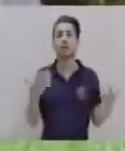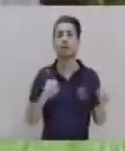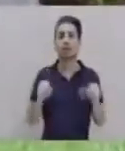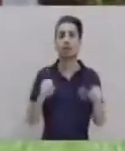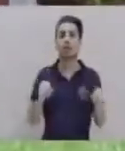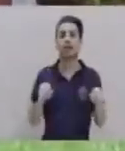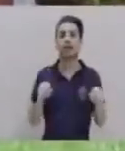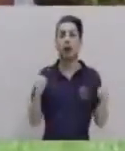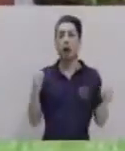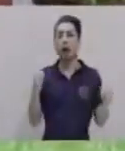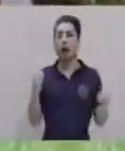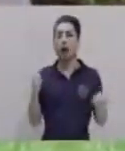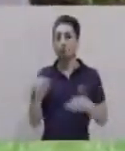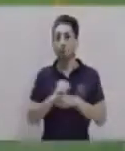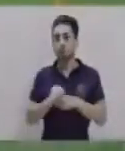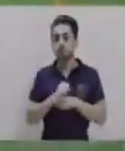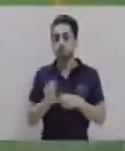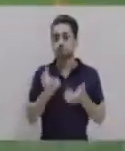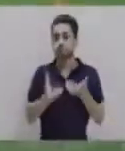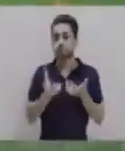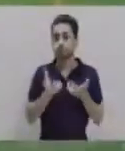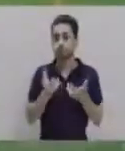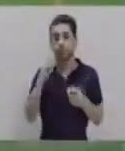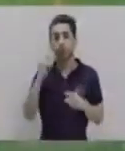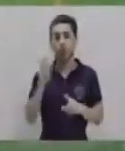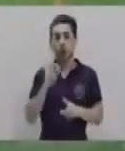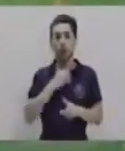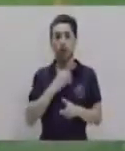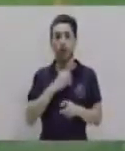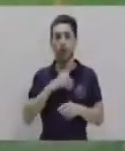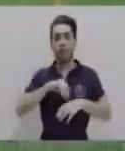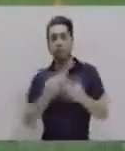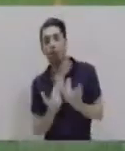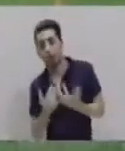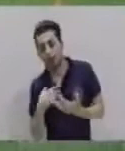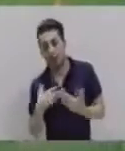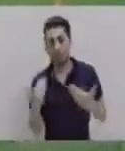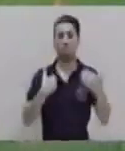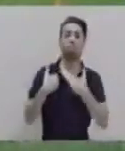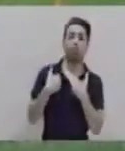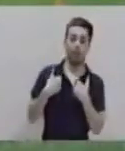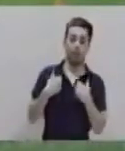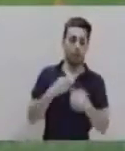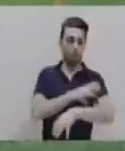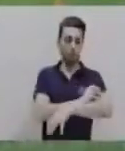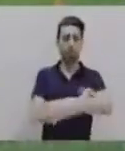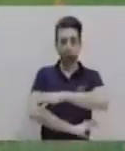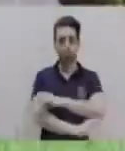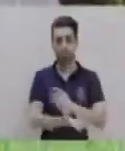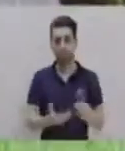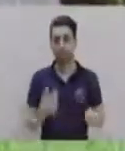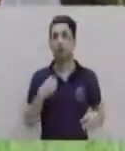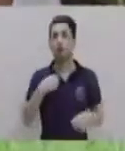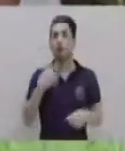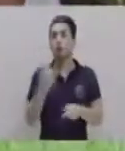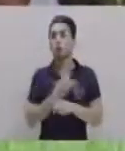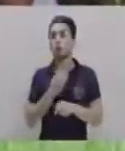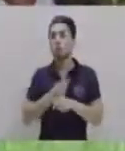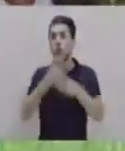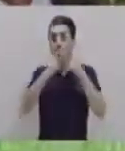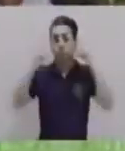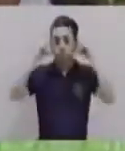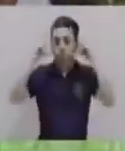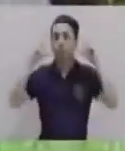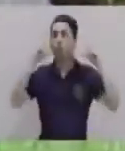de actividades como calentamiento principal para evitar cualquier tipo de lesión muscular en la actividad. Recuerda, yo estoy